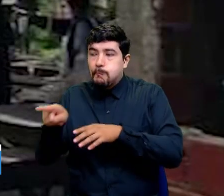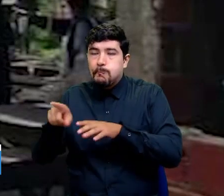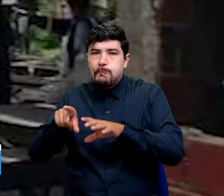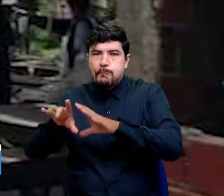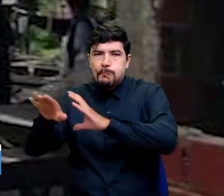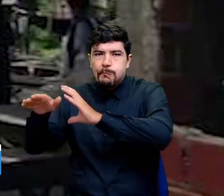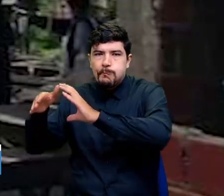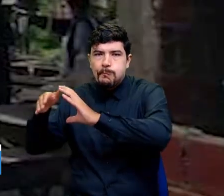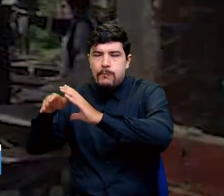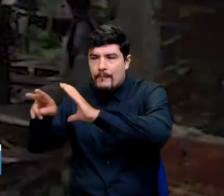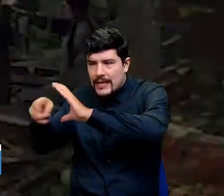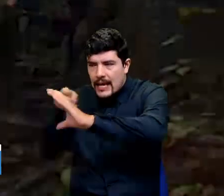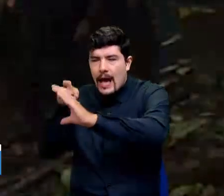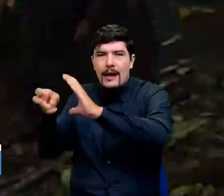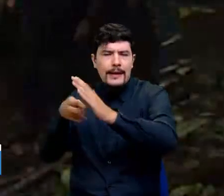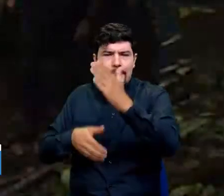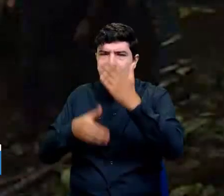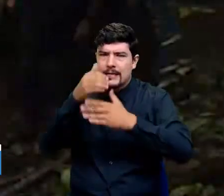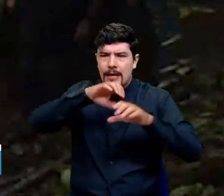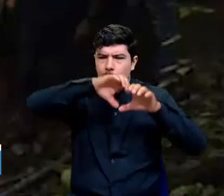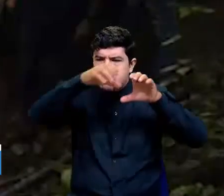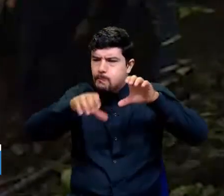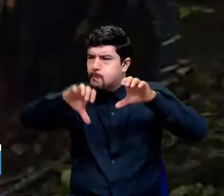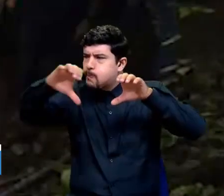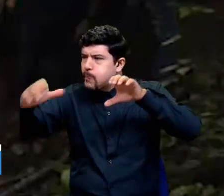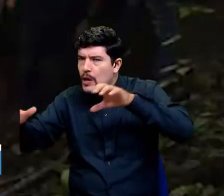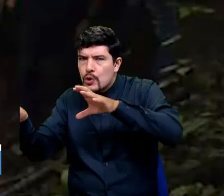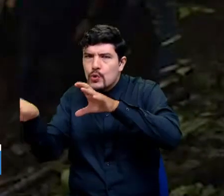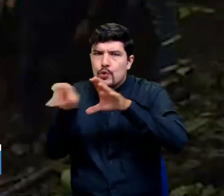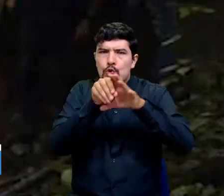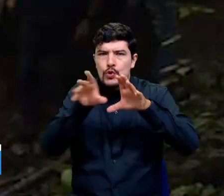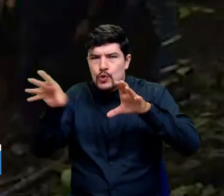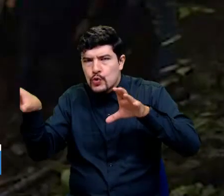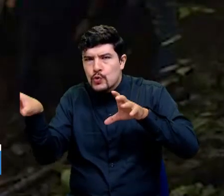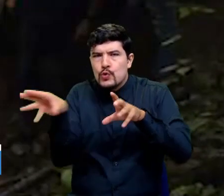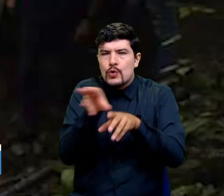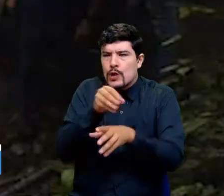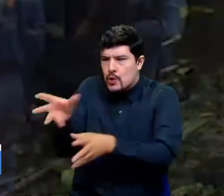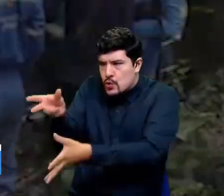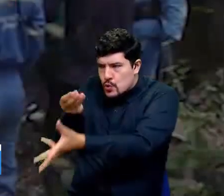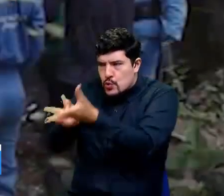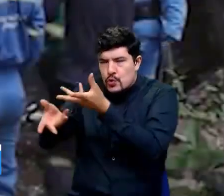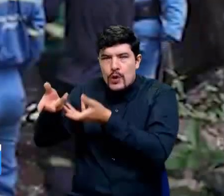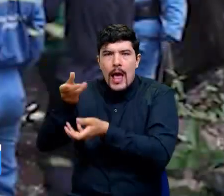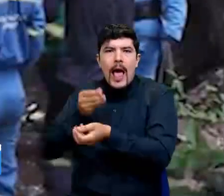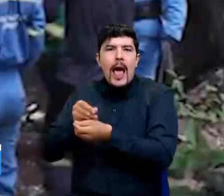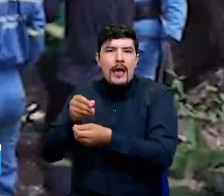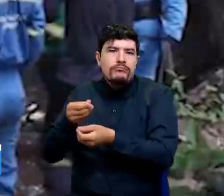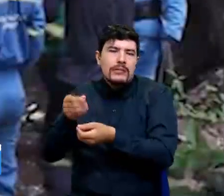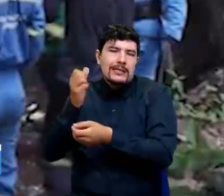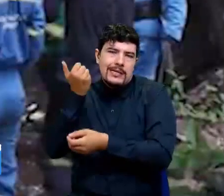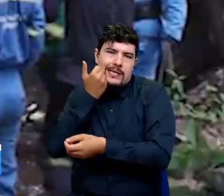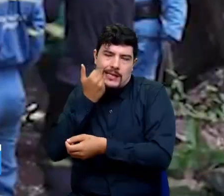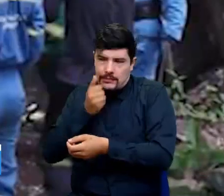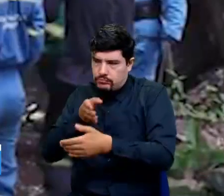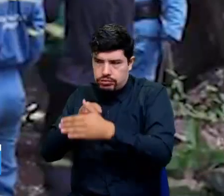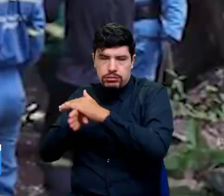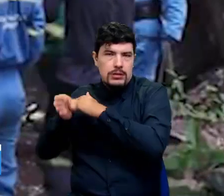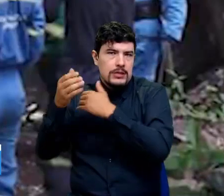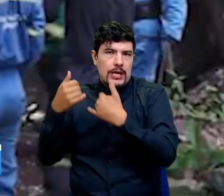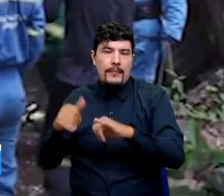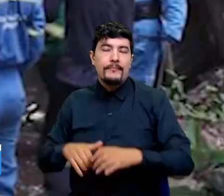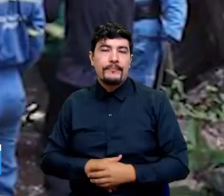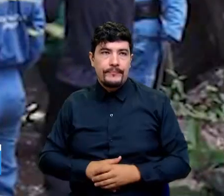la intoxicación del grupo rescatista. También ya lograron ingresar al sitio donde no se podía por